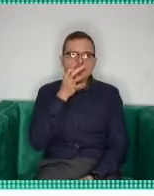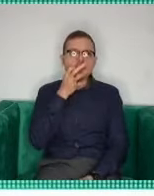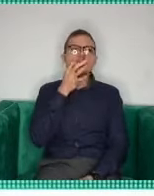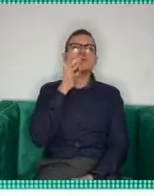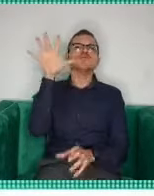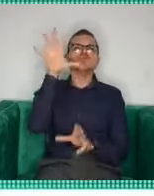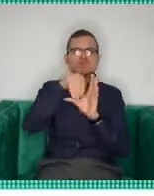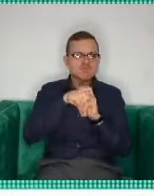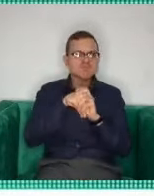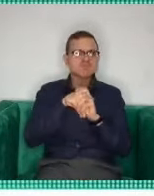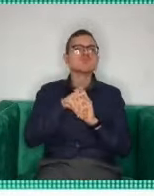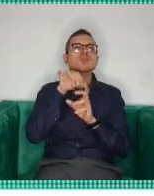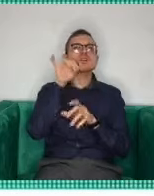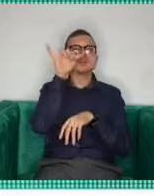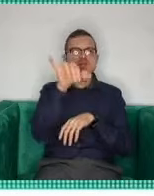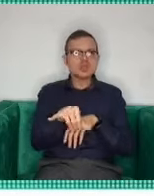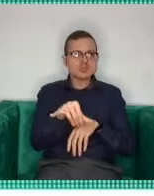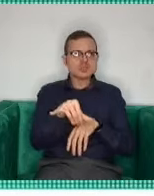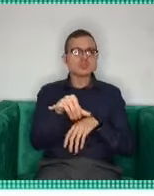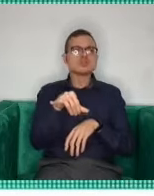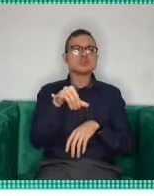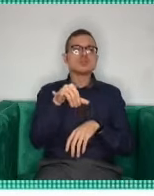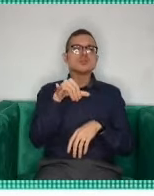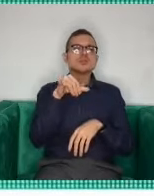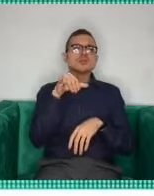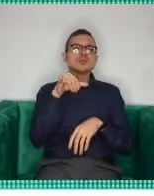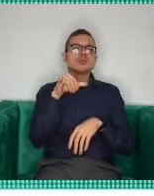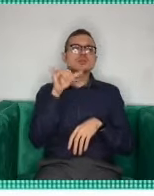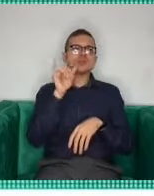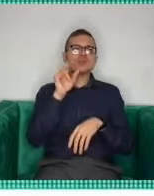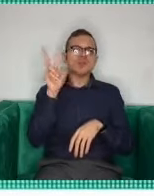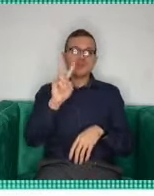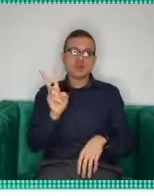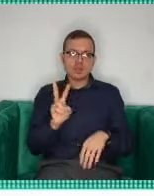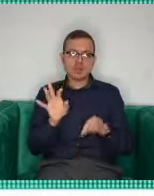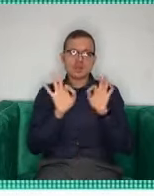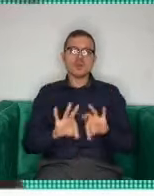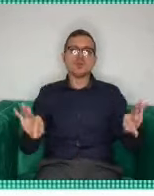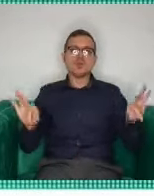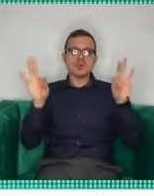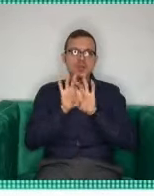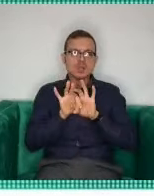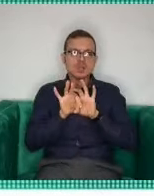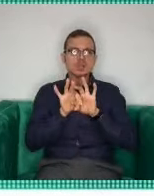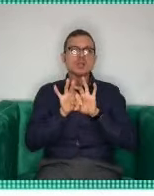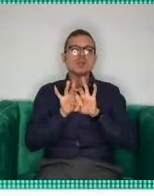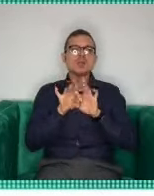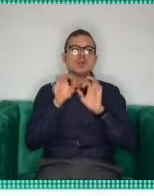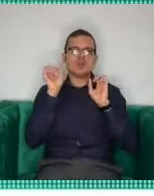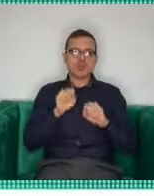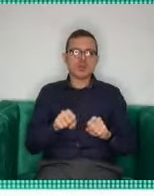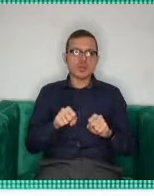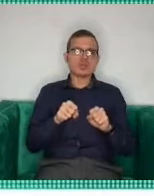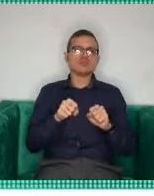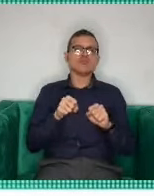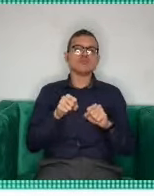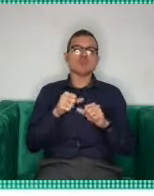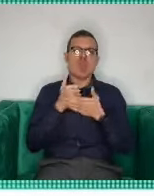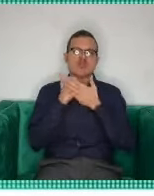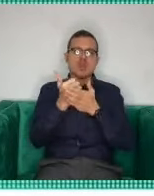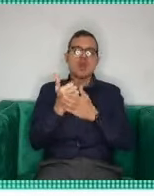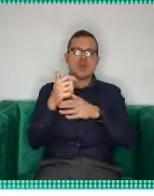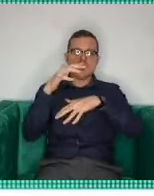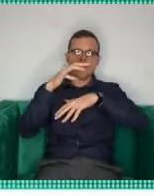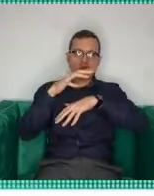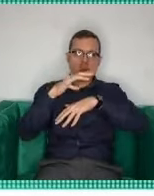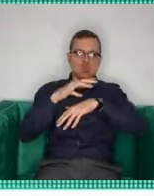es que yo voy a tener los nutrientes uh-huh. y las vitaminas esenciales para combatir la inflamación que tenemos actualmente, pero